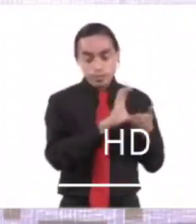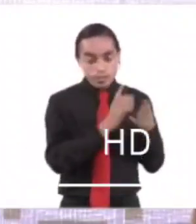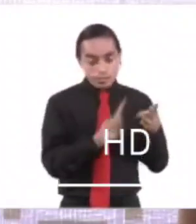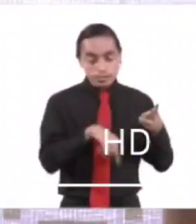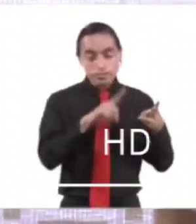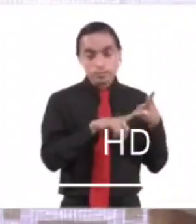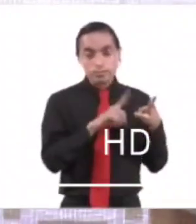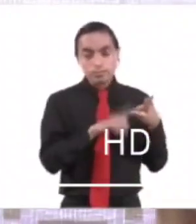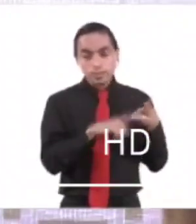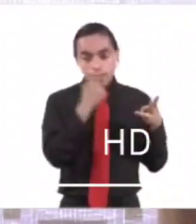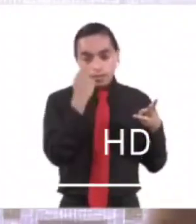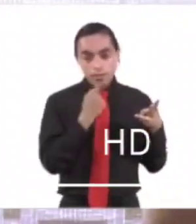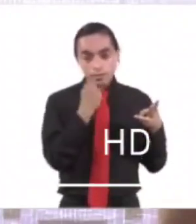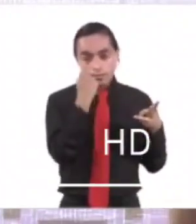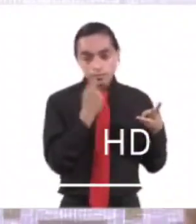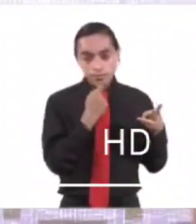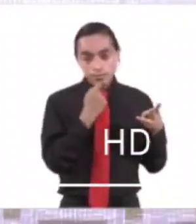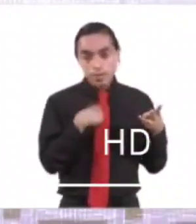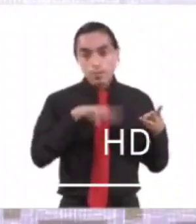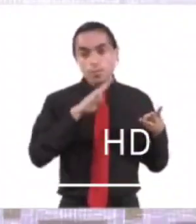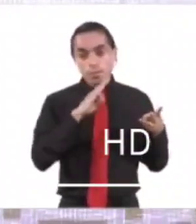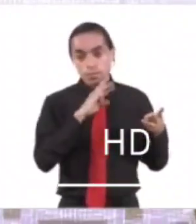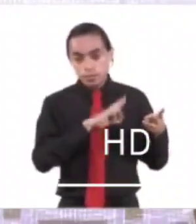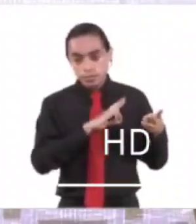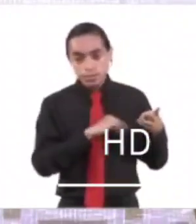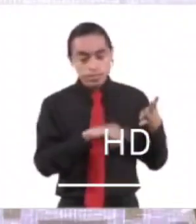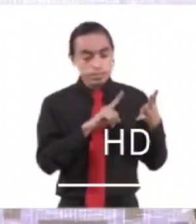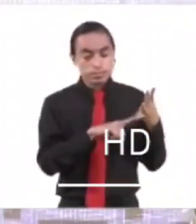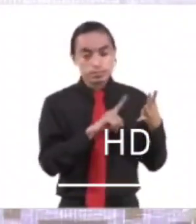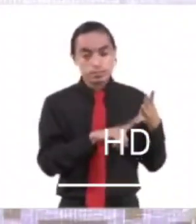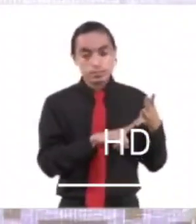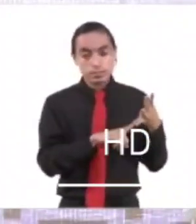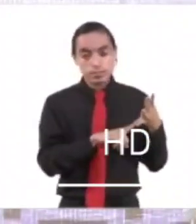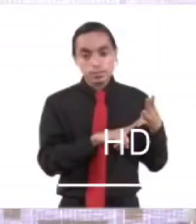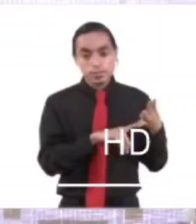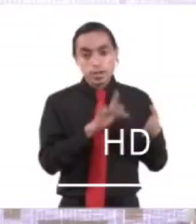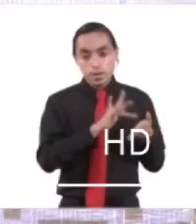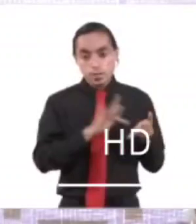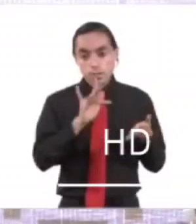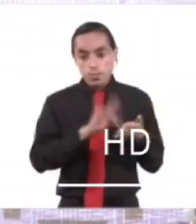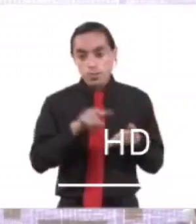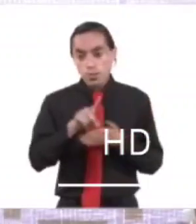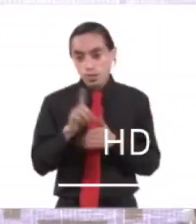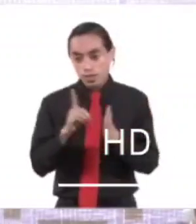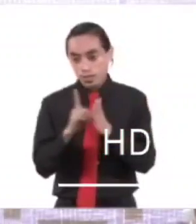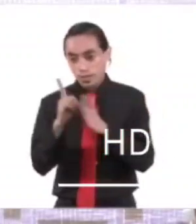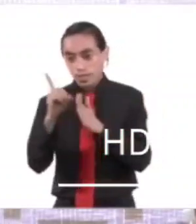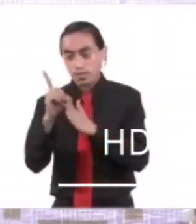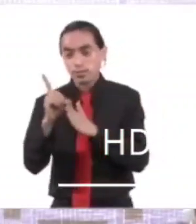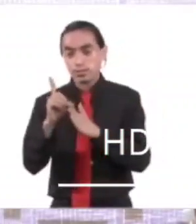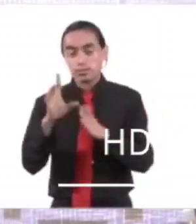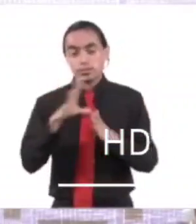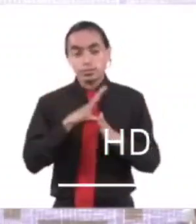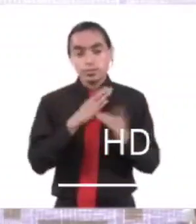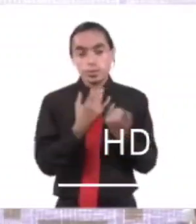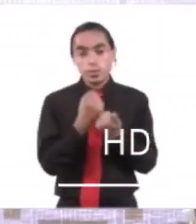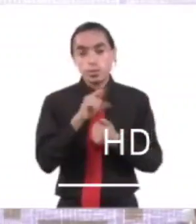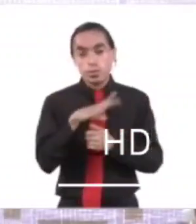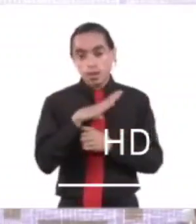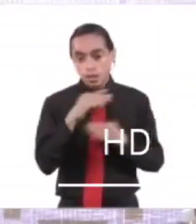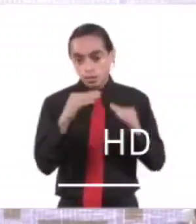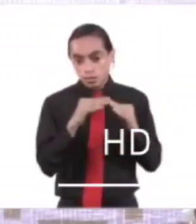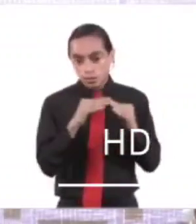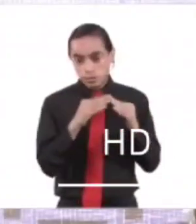la beca para madres solteras, el apoyo a unidades habitacionales, construyó vivienda de